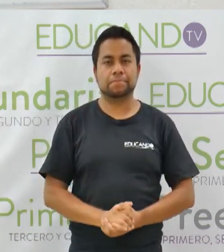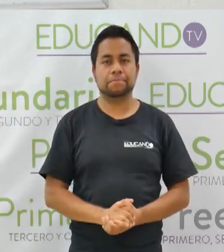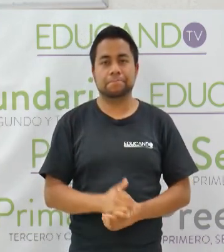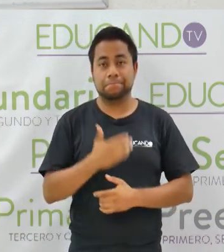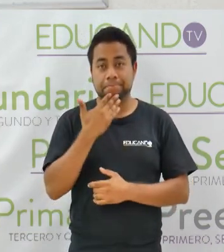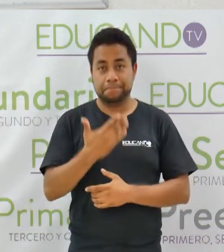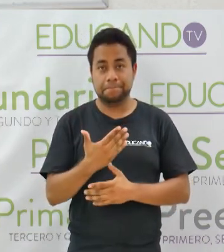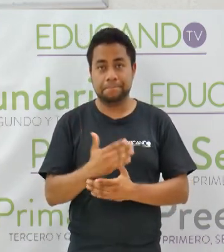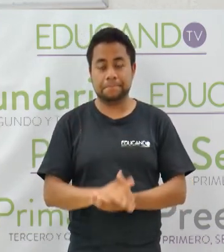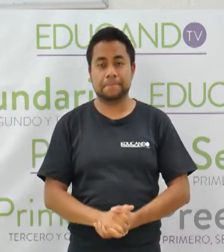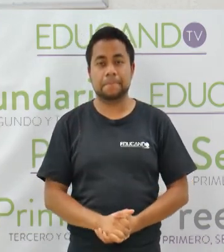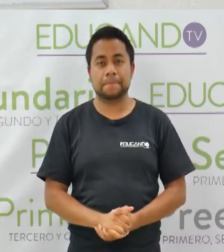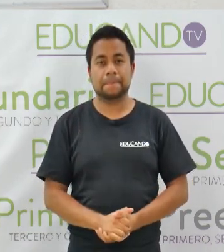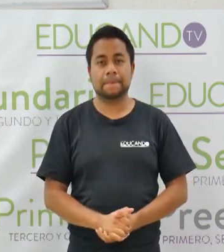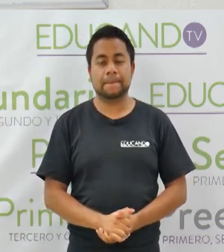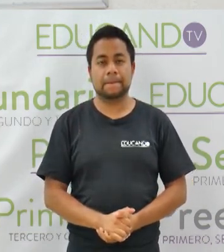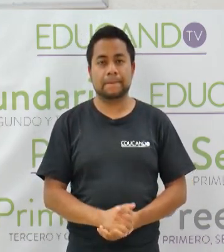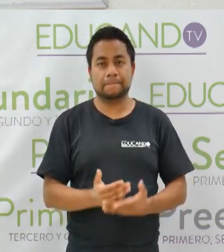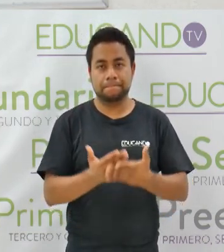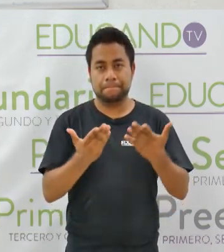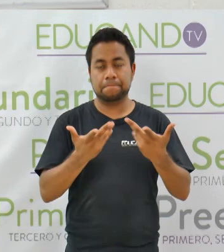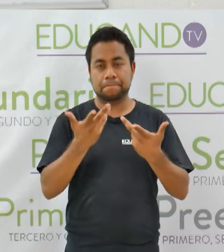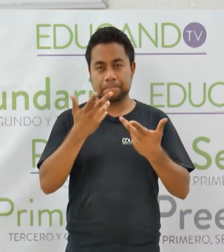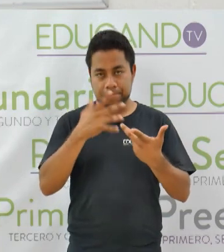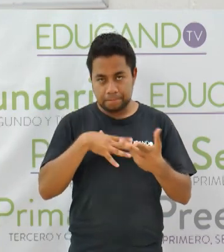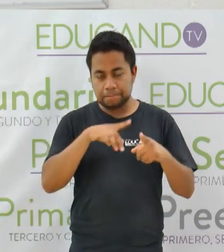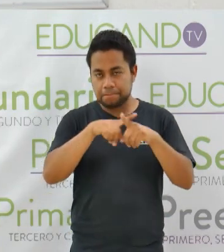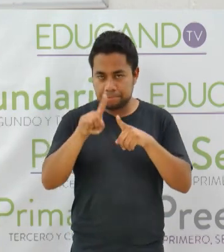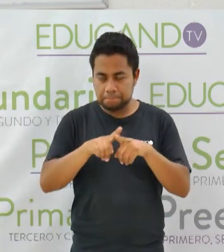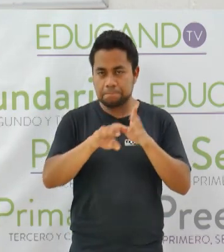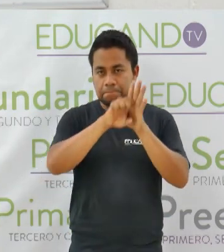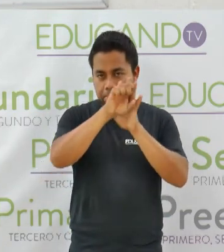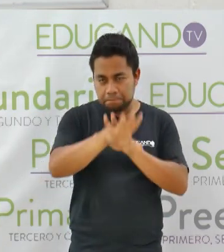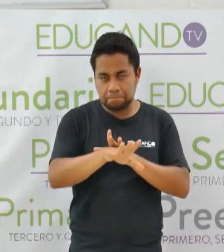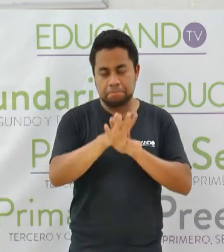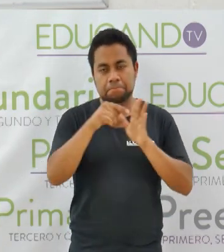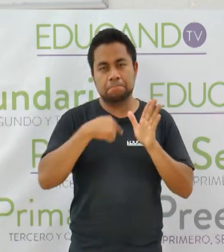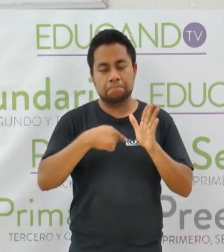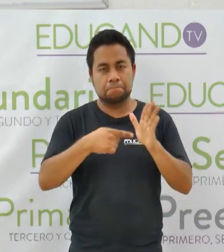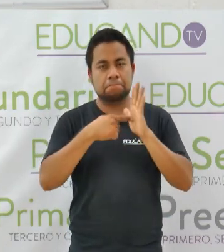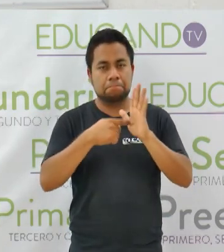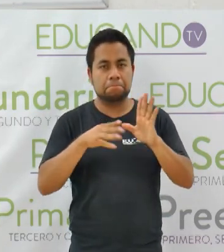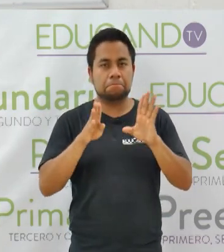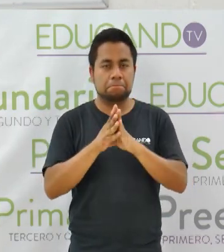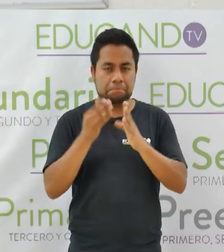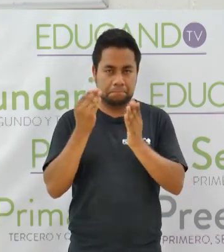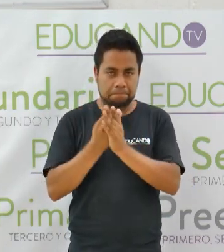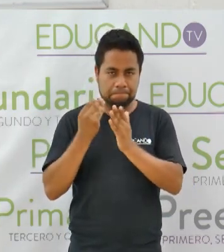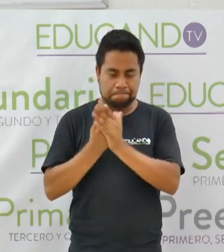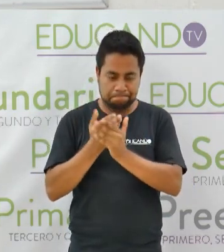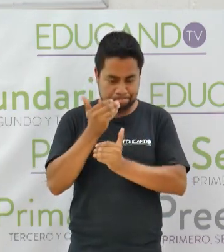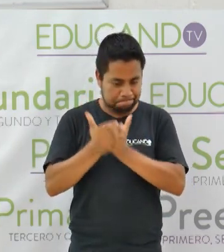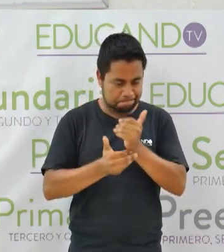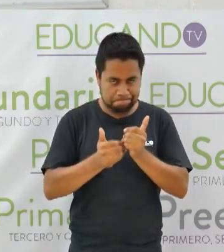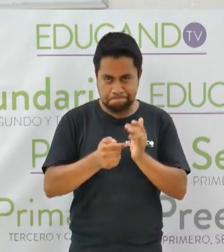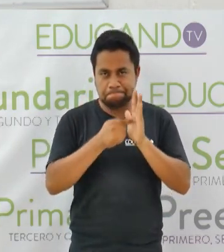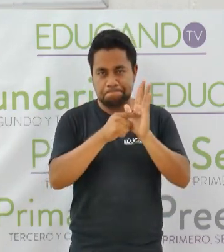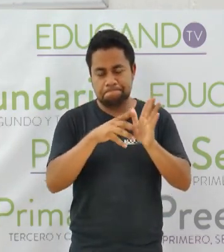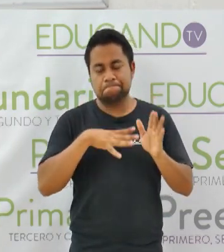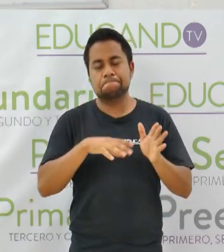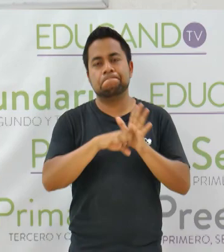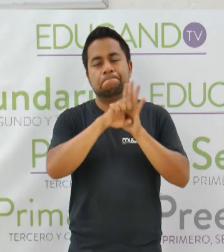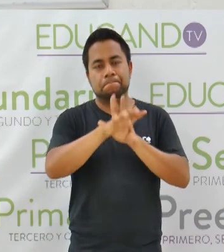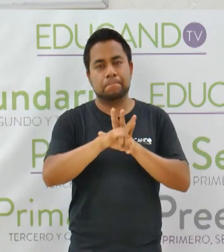Bien, ahora, ya tenemos esos ejemplos que hemos trabajado a lo largo de esta sesión y que nos van